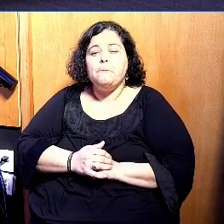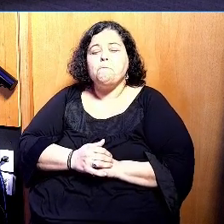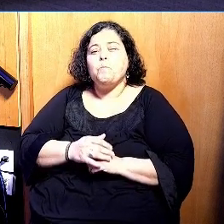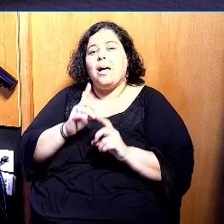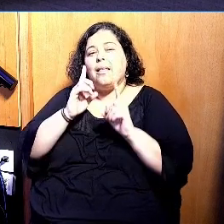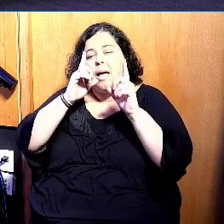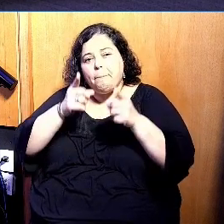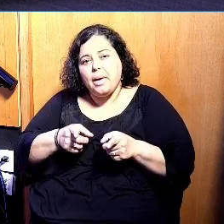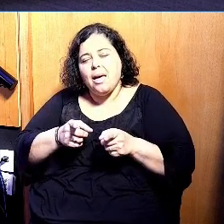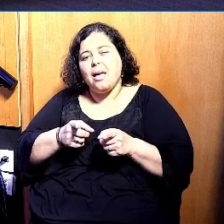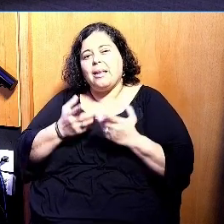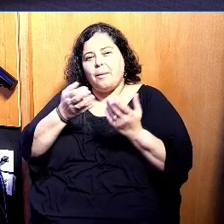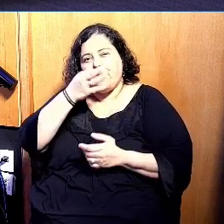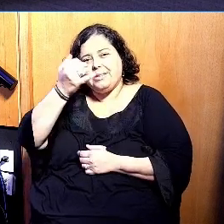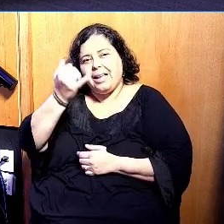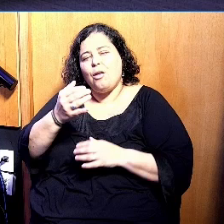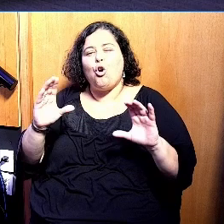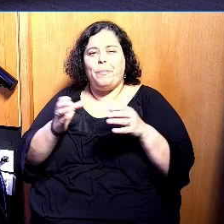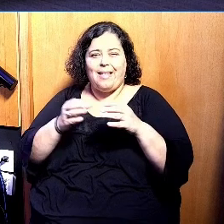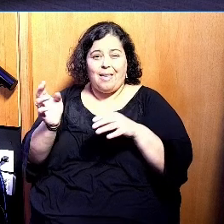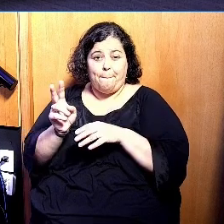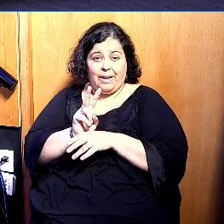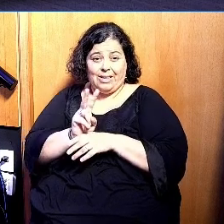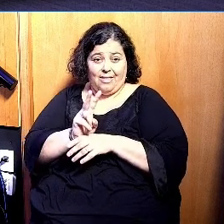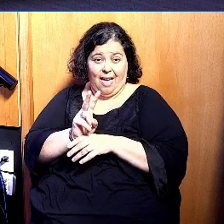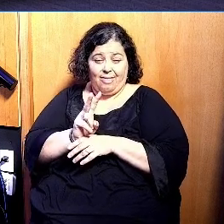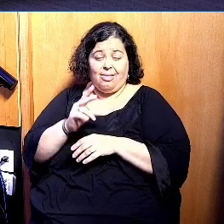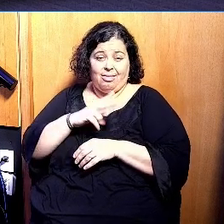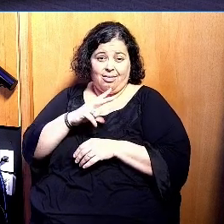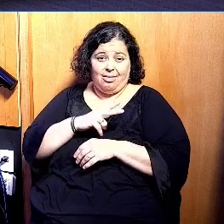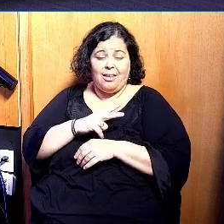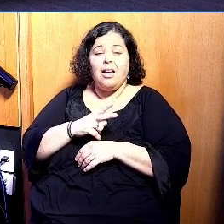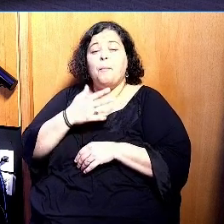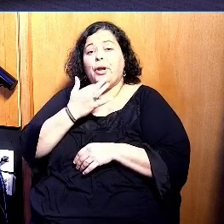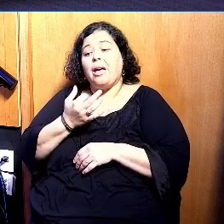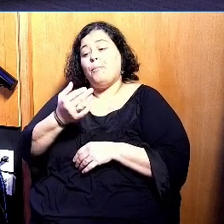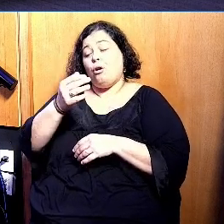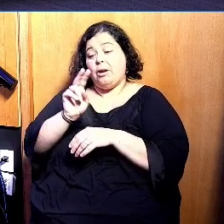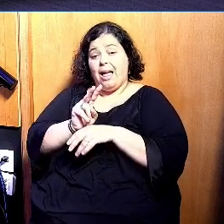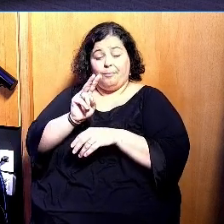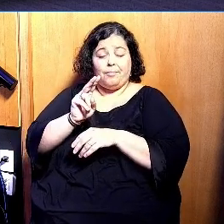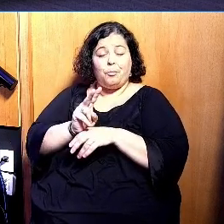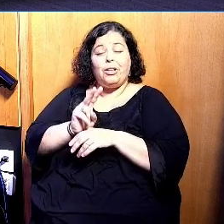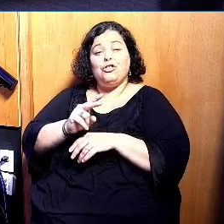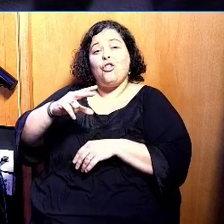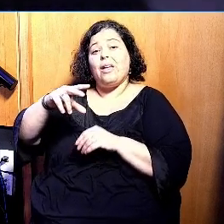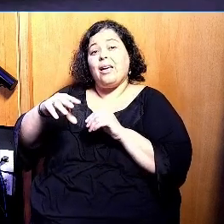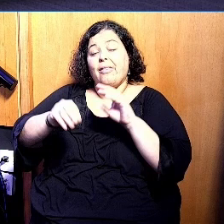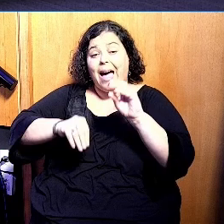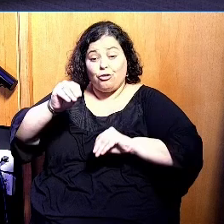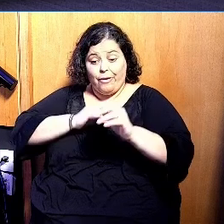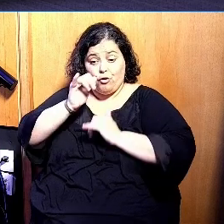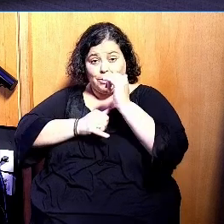También queremos destacar que creamos un comité de privacidad, y esto va en línea un poco con lo que tiene que ver con la ley de datos personal, de protección de datos personales, porque